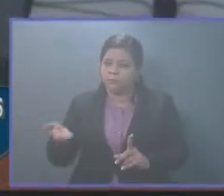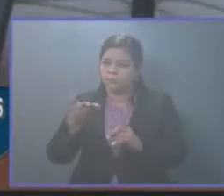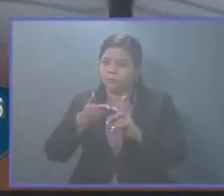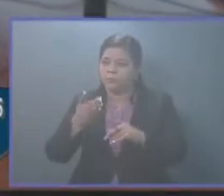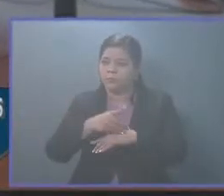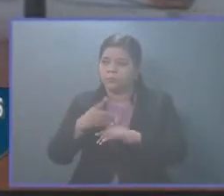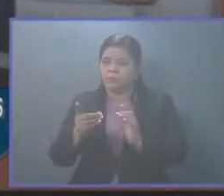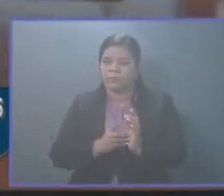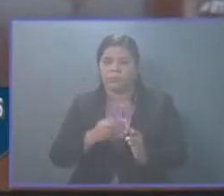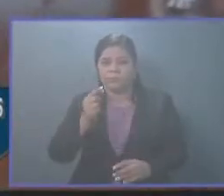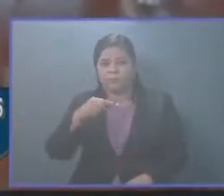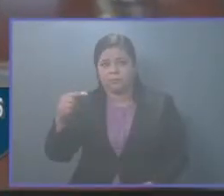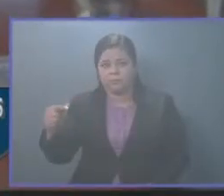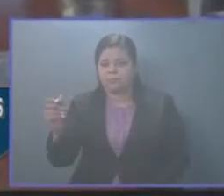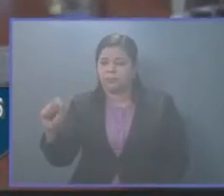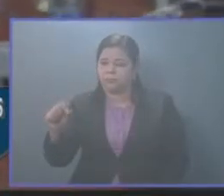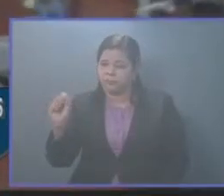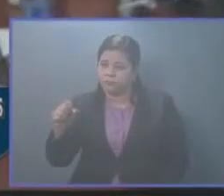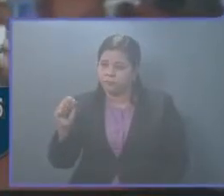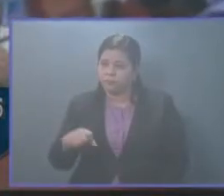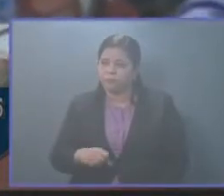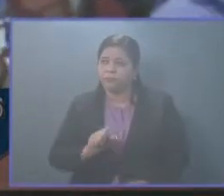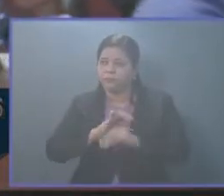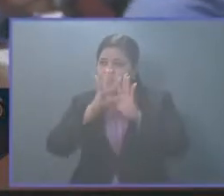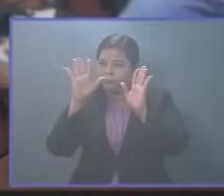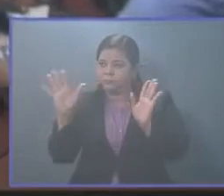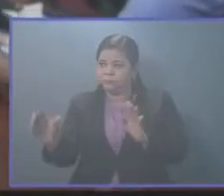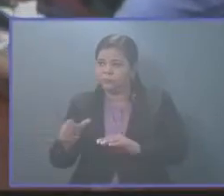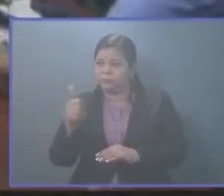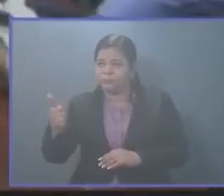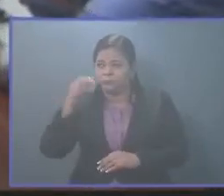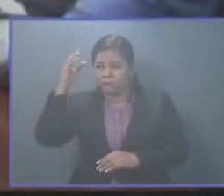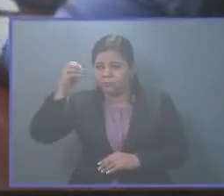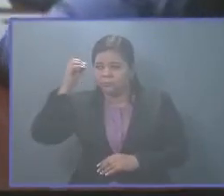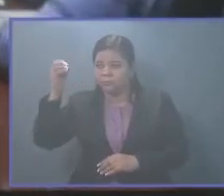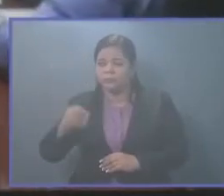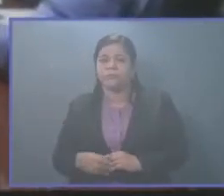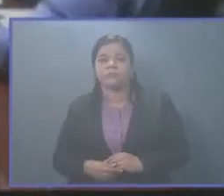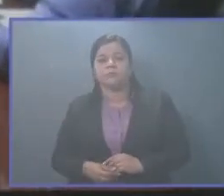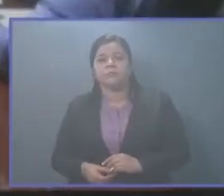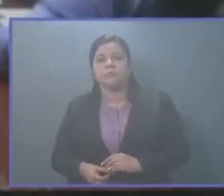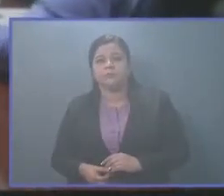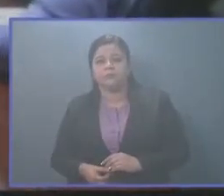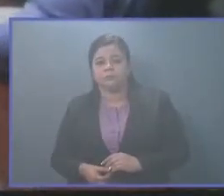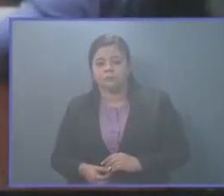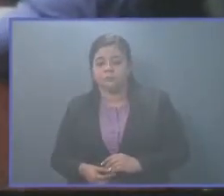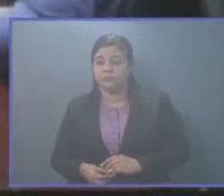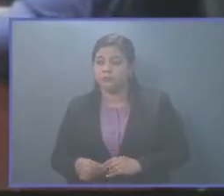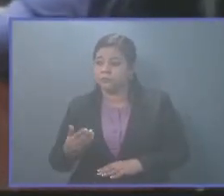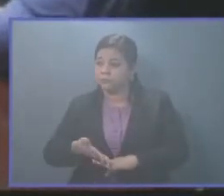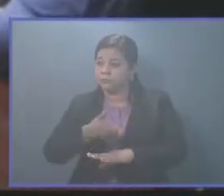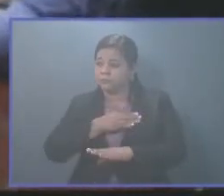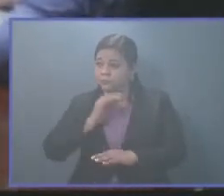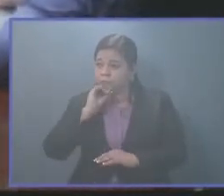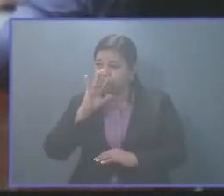diputado Gallegos. Sí, gracias. Tal vez otro comentario. No, es que bien lo decían